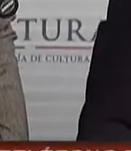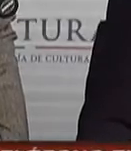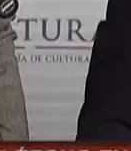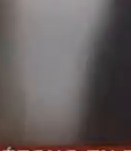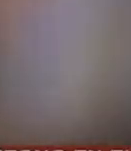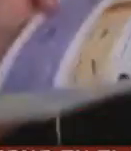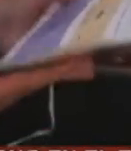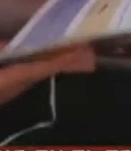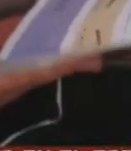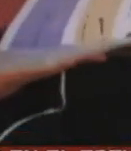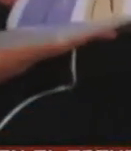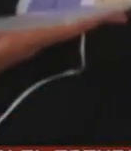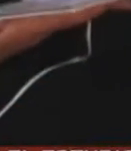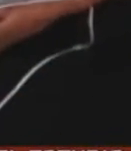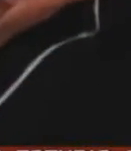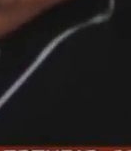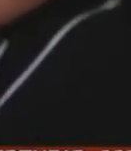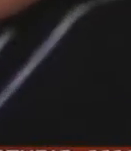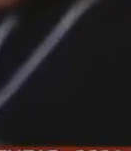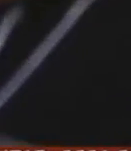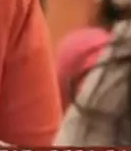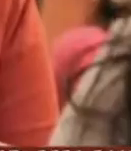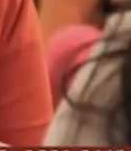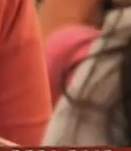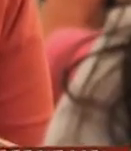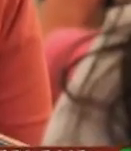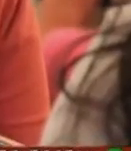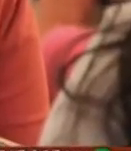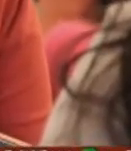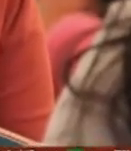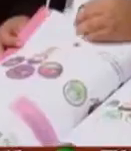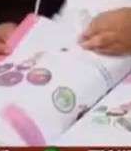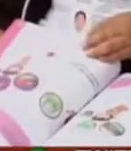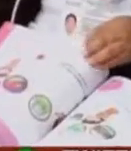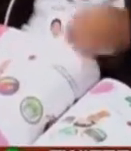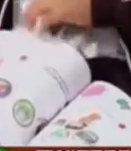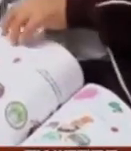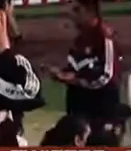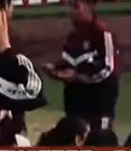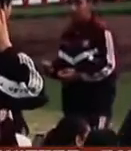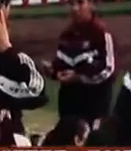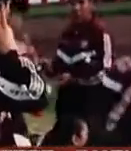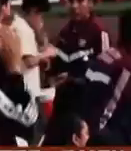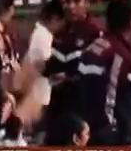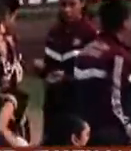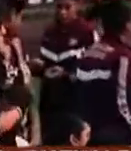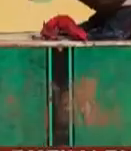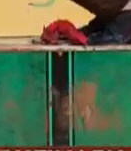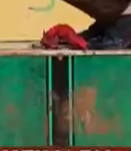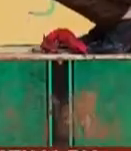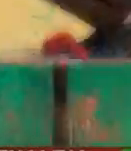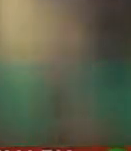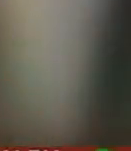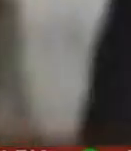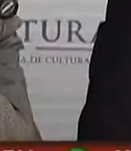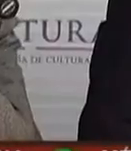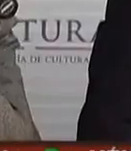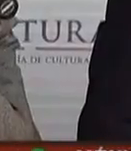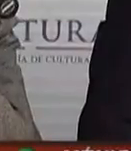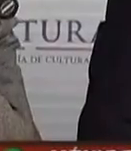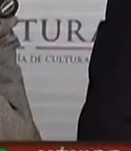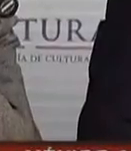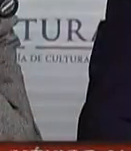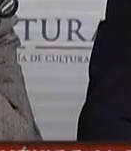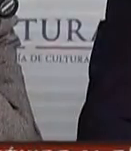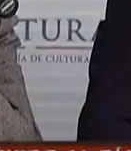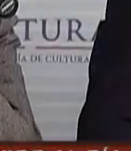de libros. En su nueva casa, la feria contará con un mayor número de espacios, lo que le permitirá ampliar su programación. Aquí empezamos